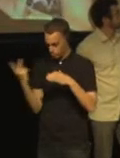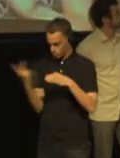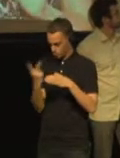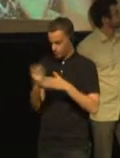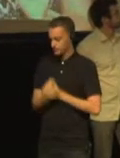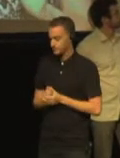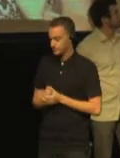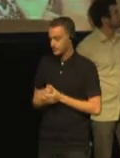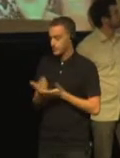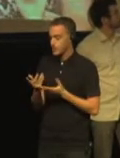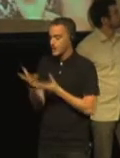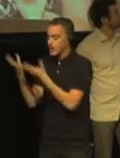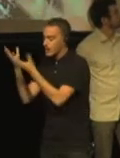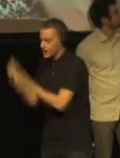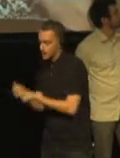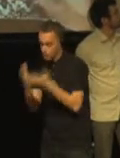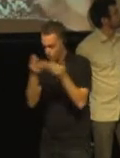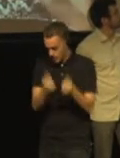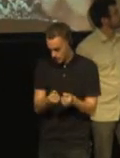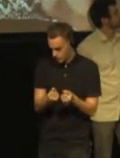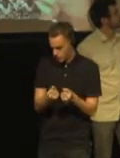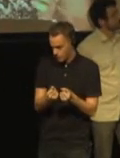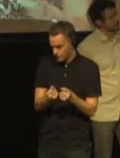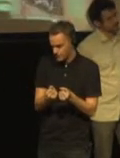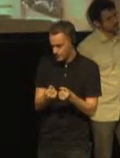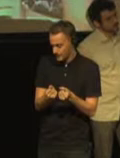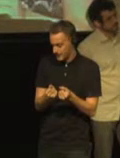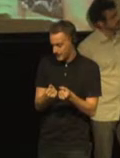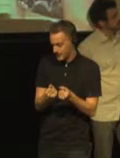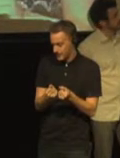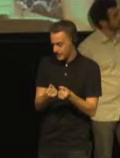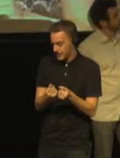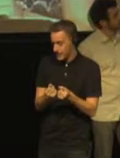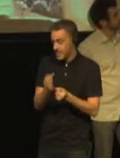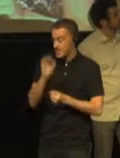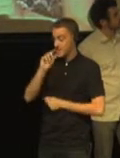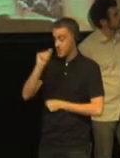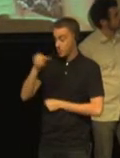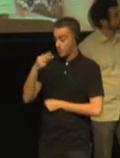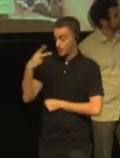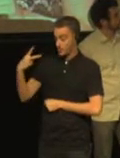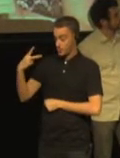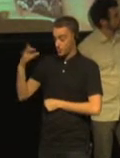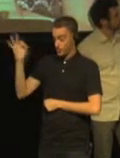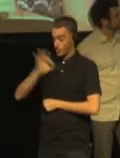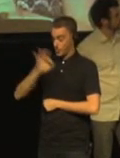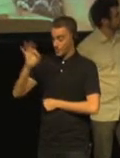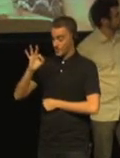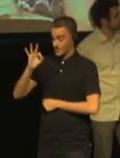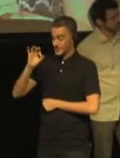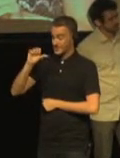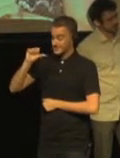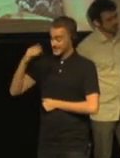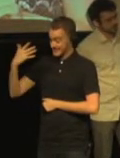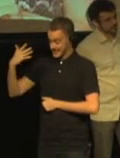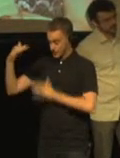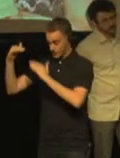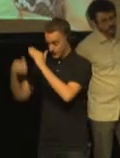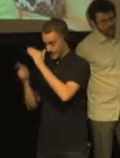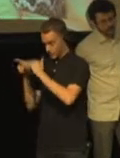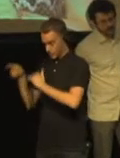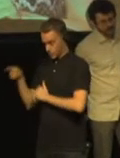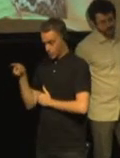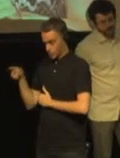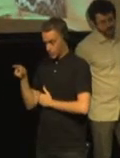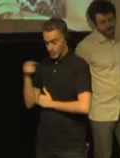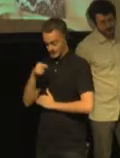digamos, tasa de prevalencia para cada una de estas poblaciones. Por ejemplo, el 0,2% de los que tienen menos de 65 pueden ser sordociegos